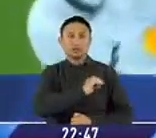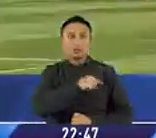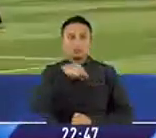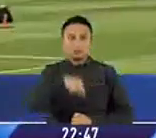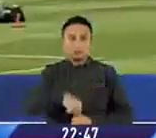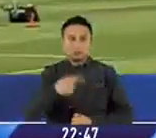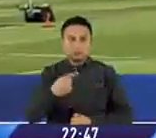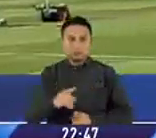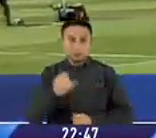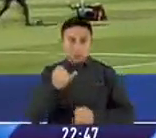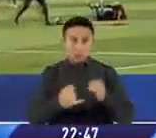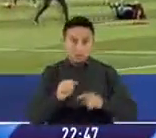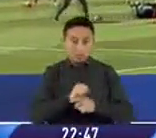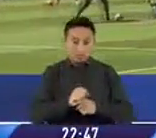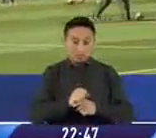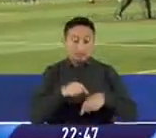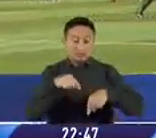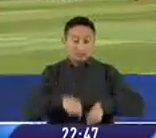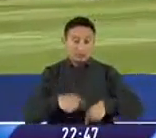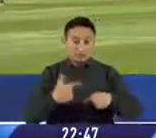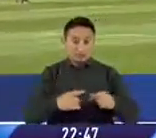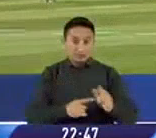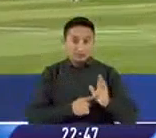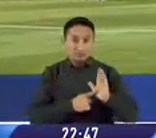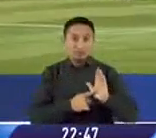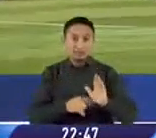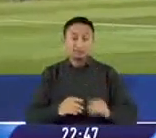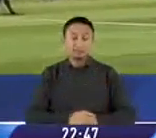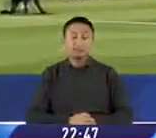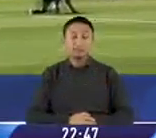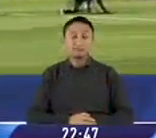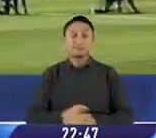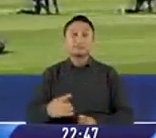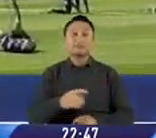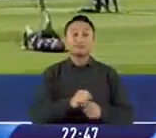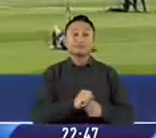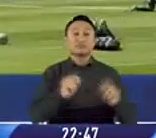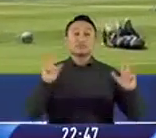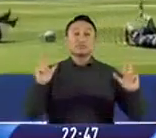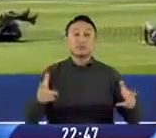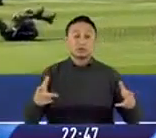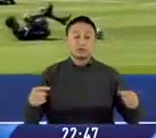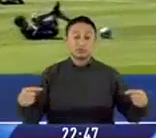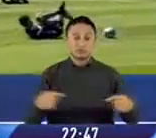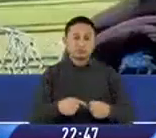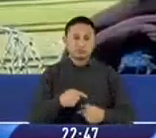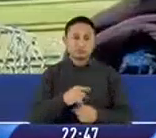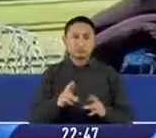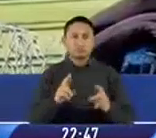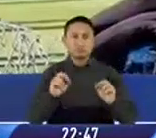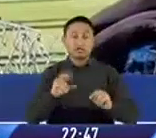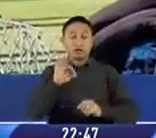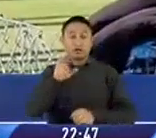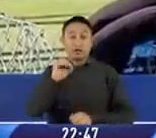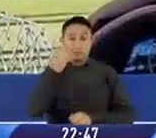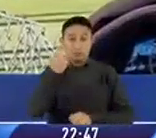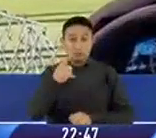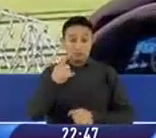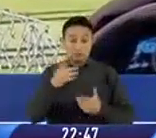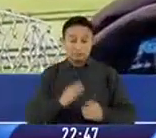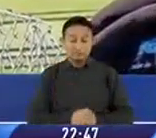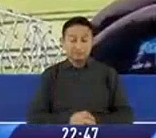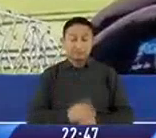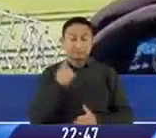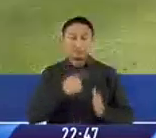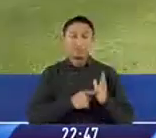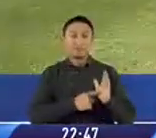de la última práctica previo a enfrentar a Fortaleza. Los salvos practicaron penales, pero desean que todo termine en los 90 minutos. El posible 11 sería